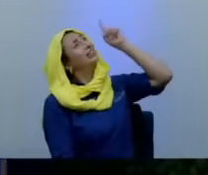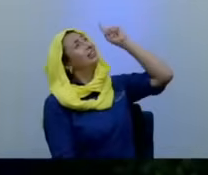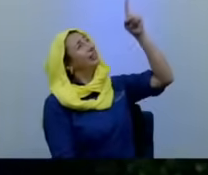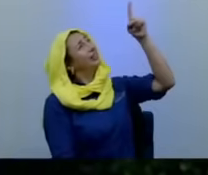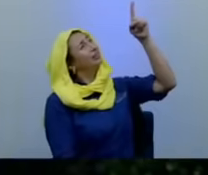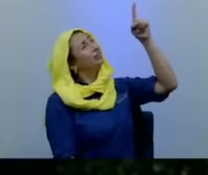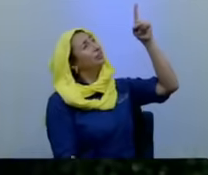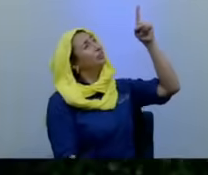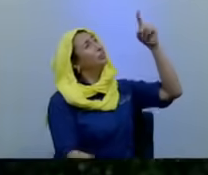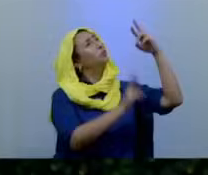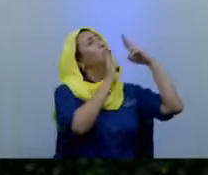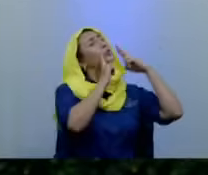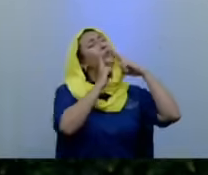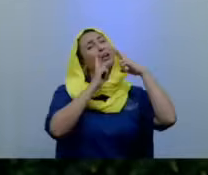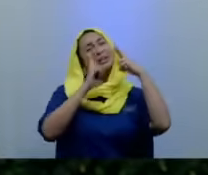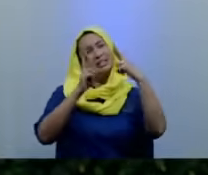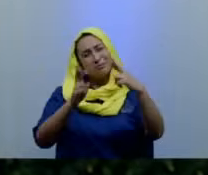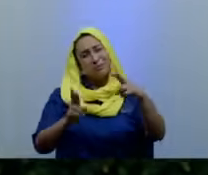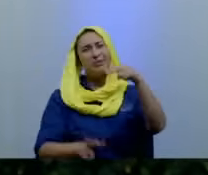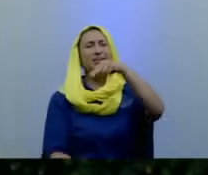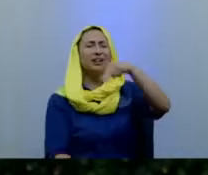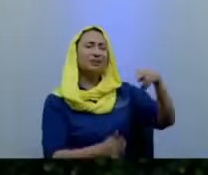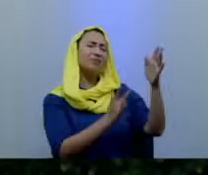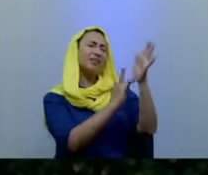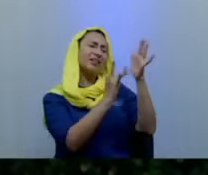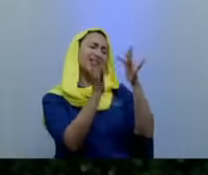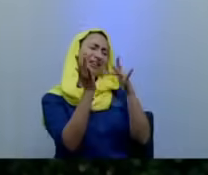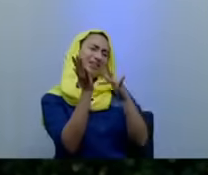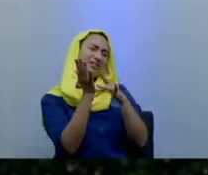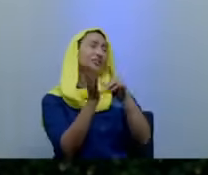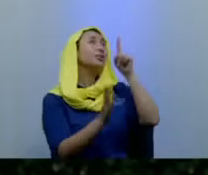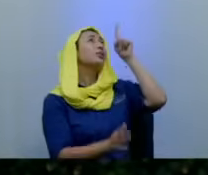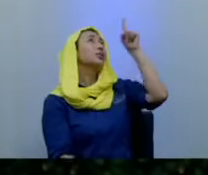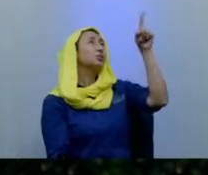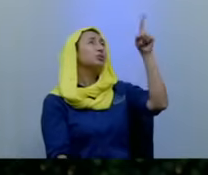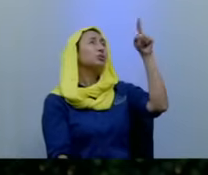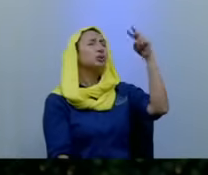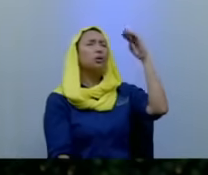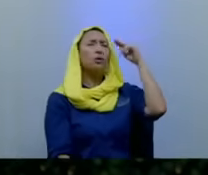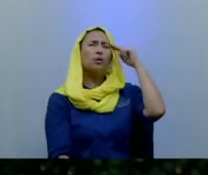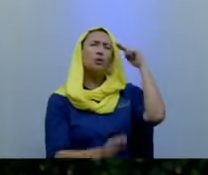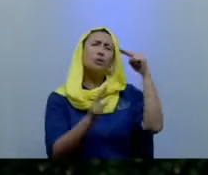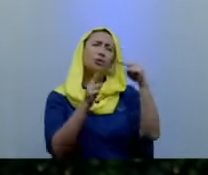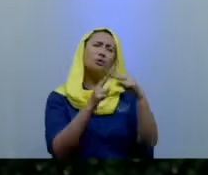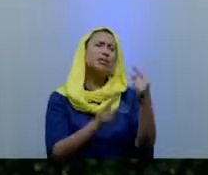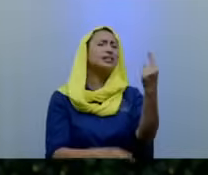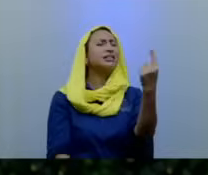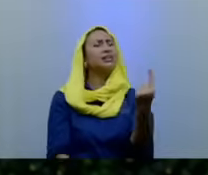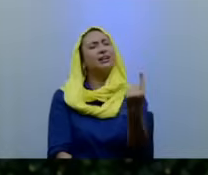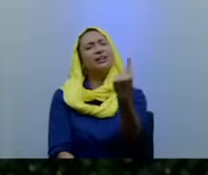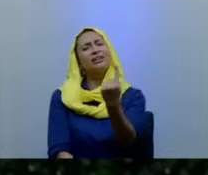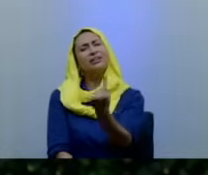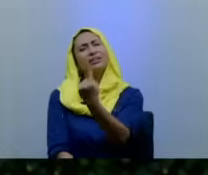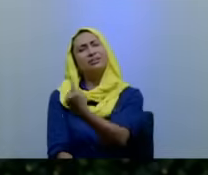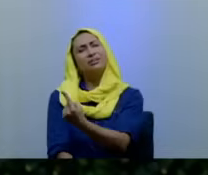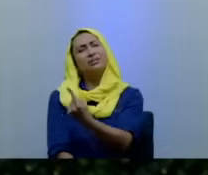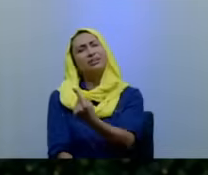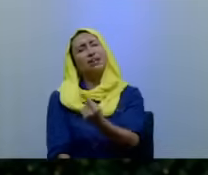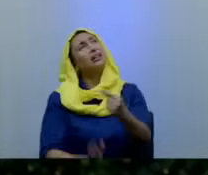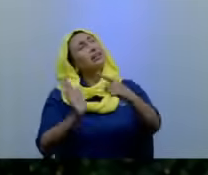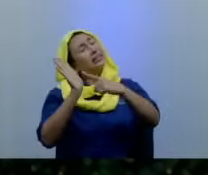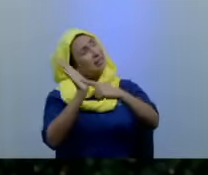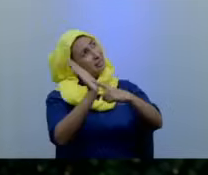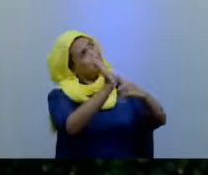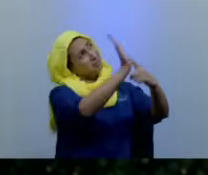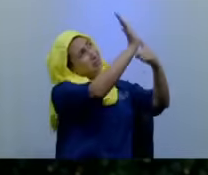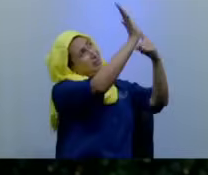que también están intercediendo por ellos. En el nombre de Jesús, tú conoces cada una de ellas. Las ponemos y las dejamos delante de ti,